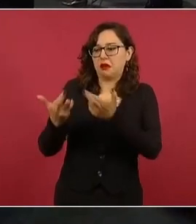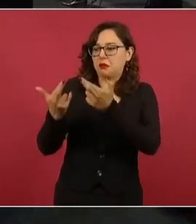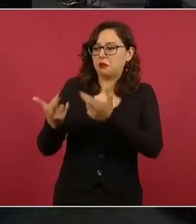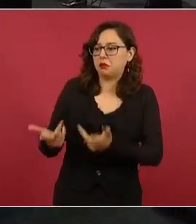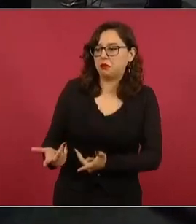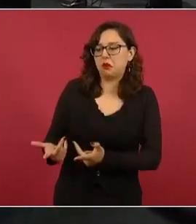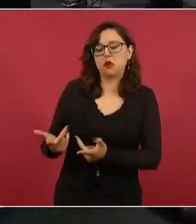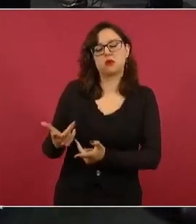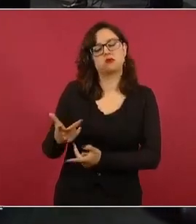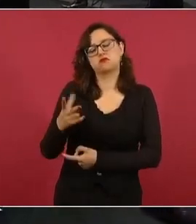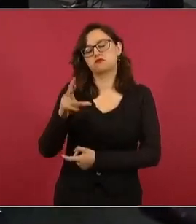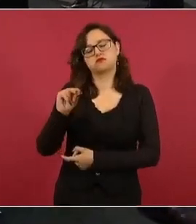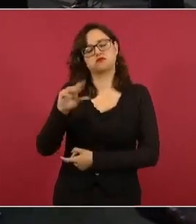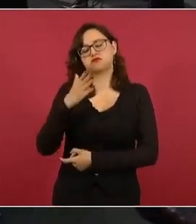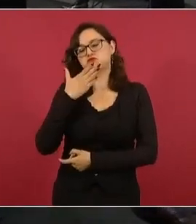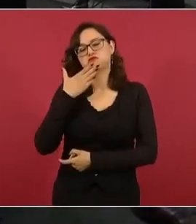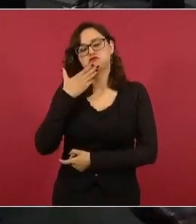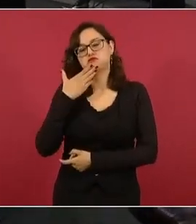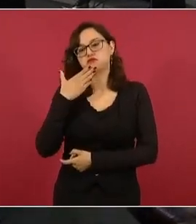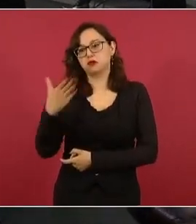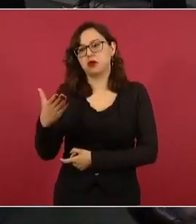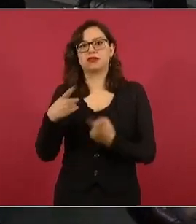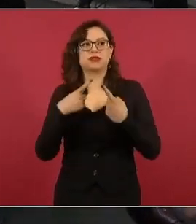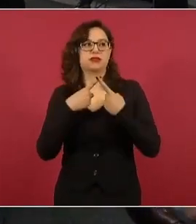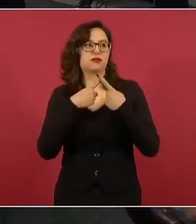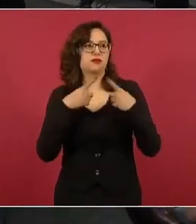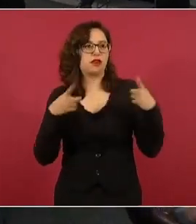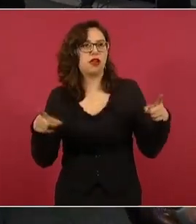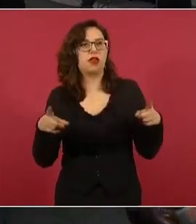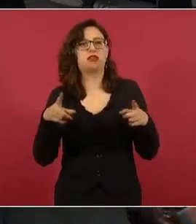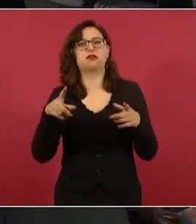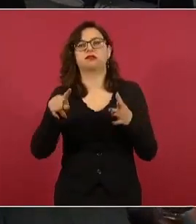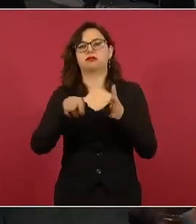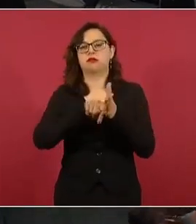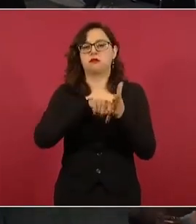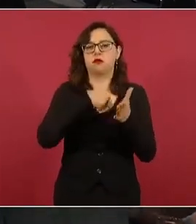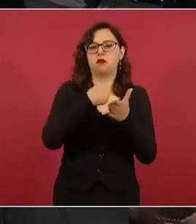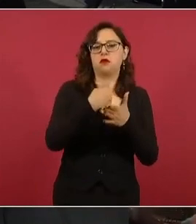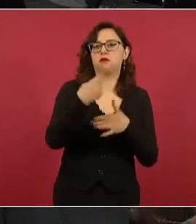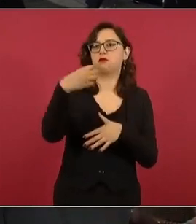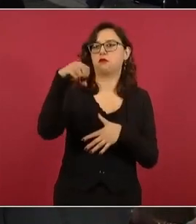tipo de energías, no es como Tamaulipas o como Oaxaca.